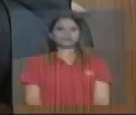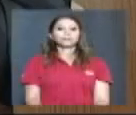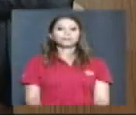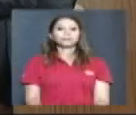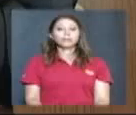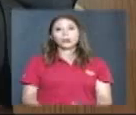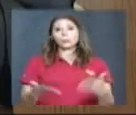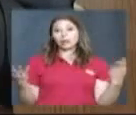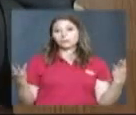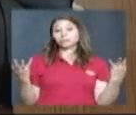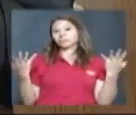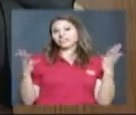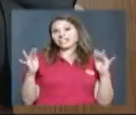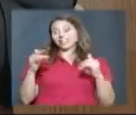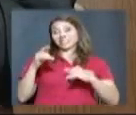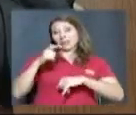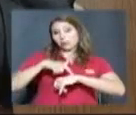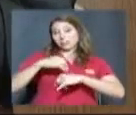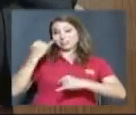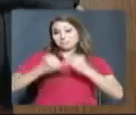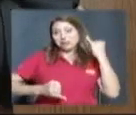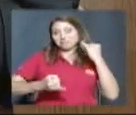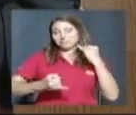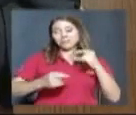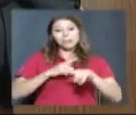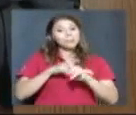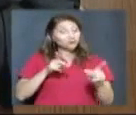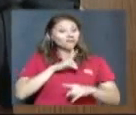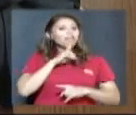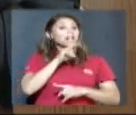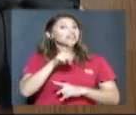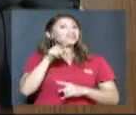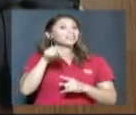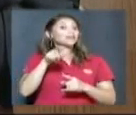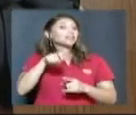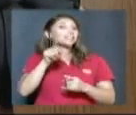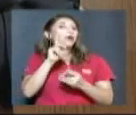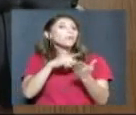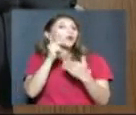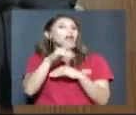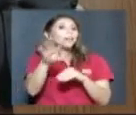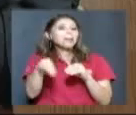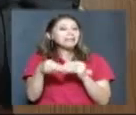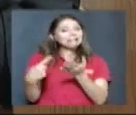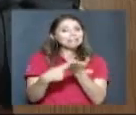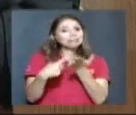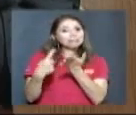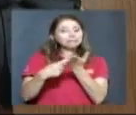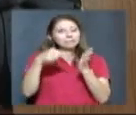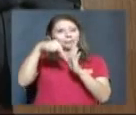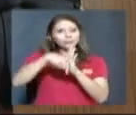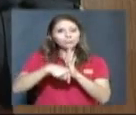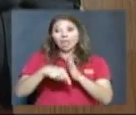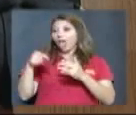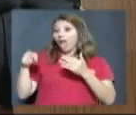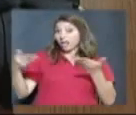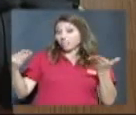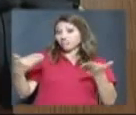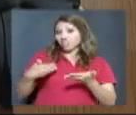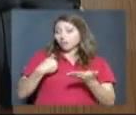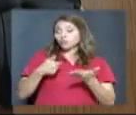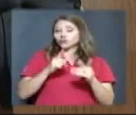Bueno, ya llega la hora de cerrar y definitivamente eso va a dar para un programa más. Teniendo a diferentes sectores el día de hoy acá, definitivamente